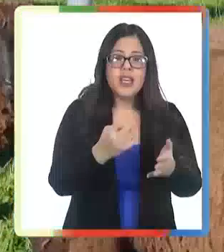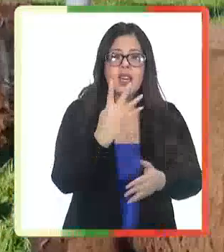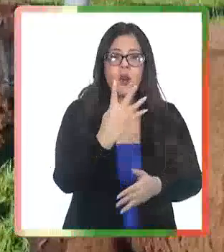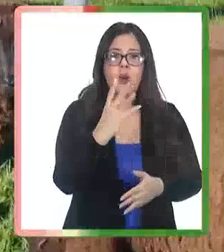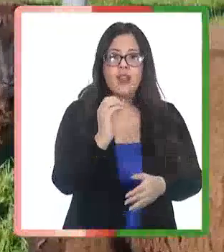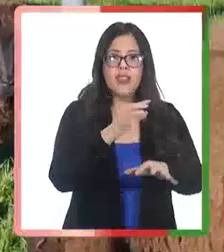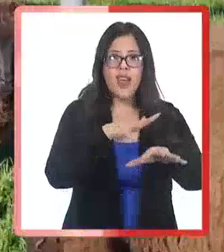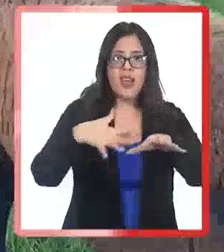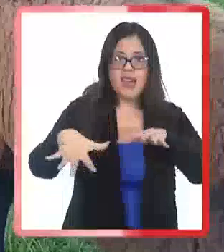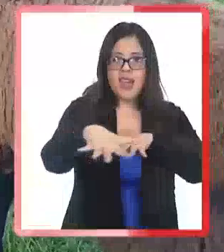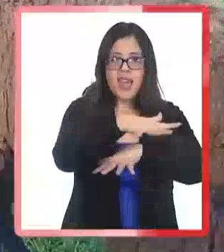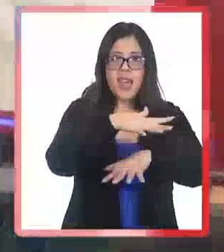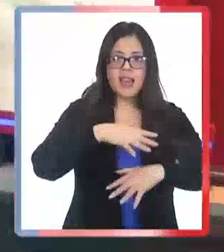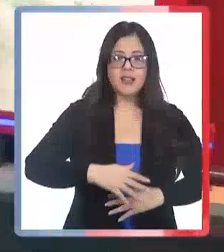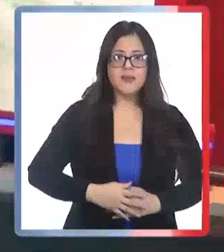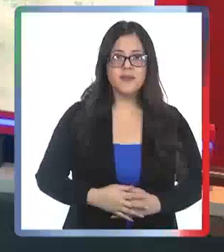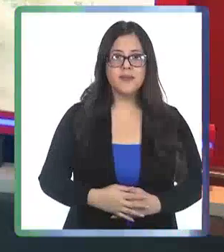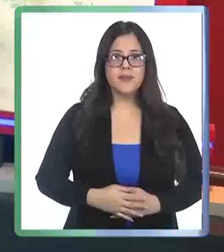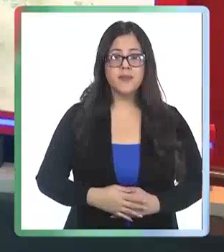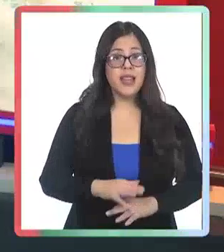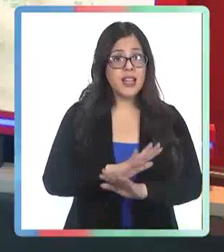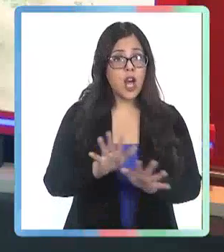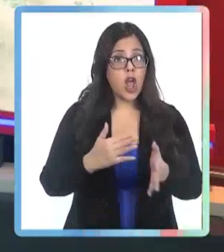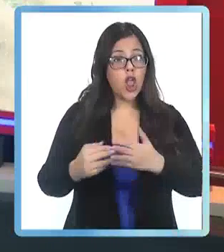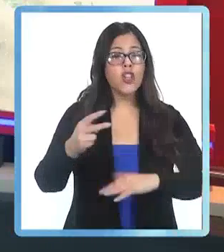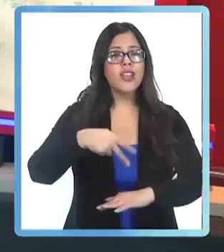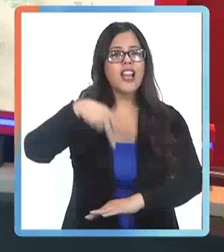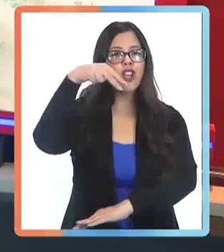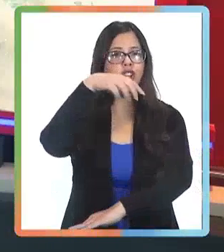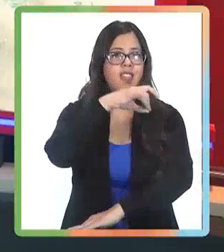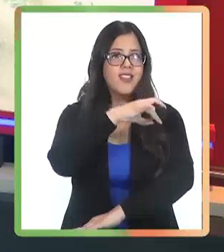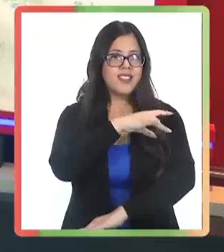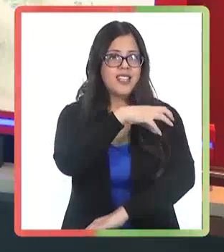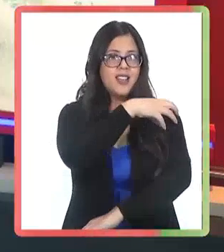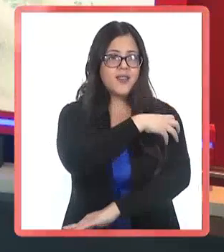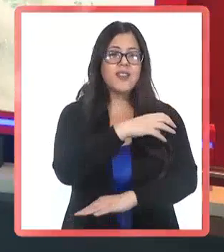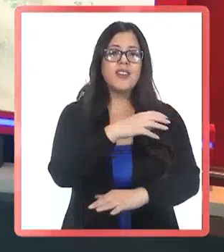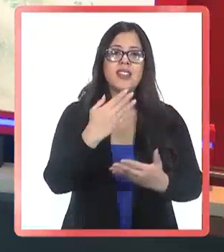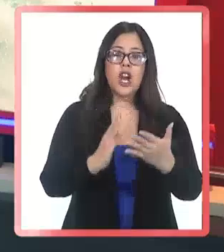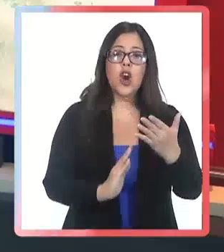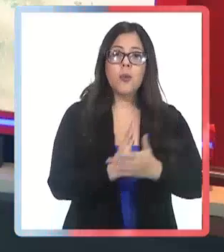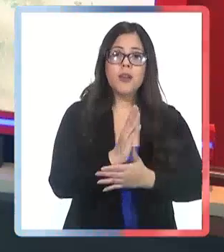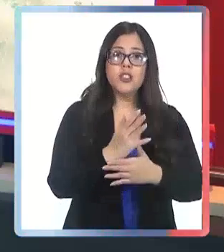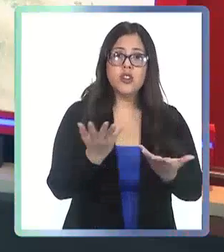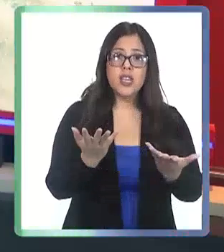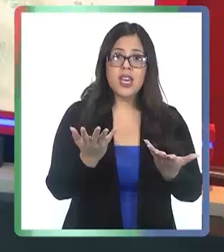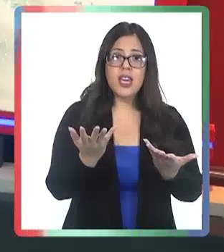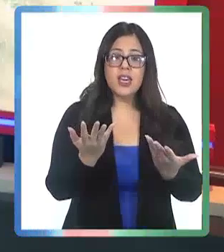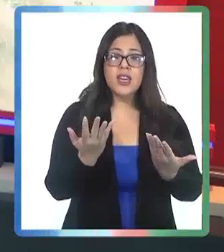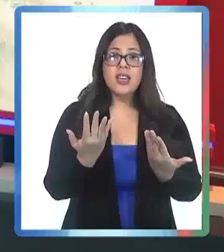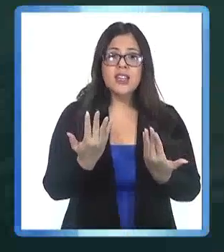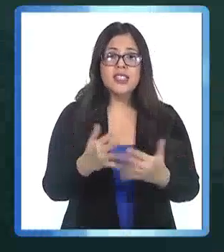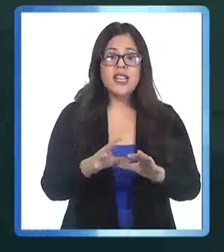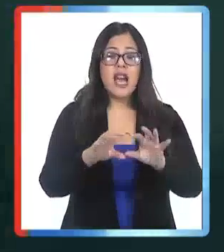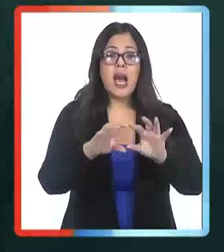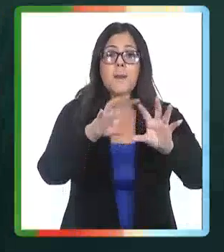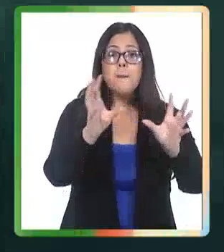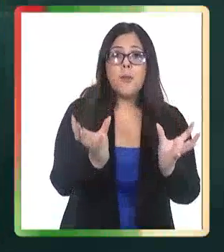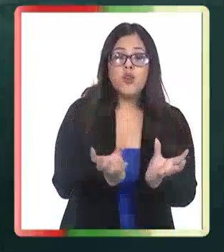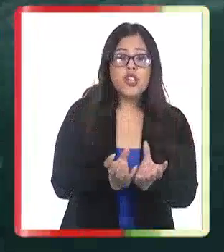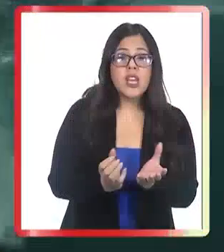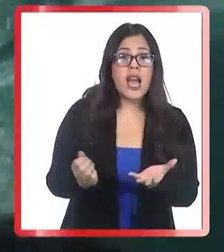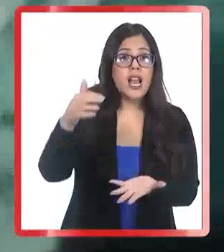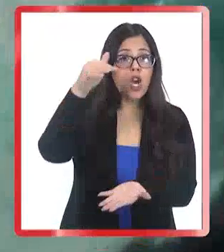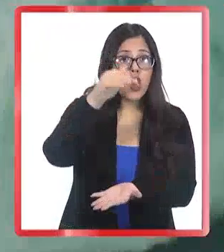sus 40 islas. Y cerramos en el norte de Chile porque ya comenzó el Mundial de Bodyboard en